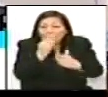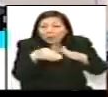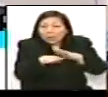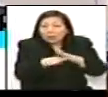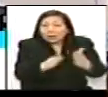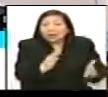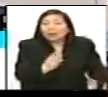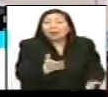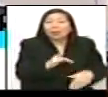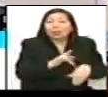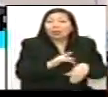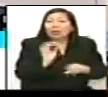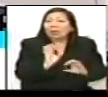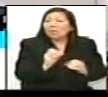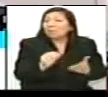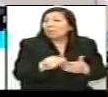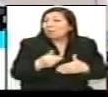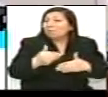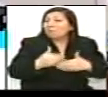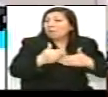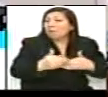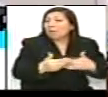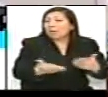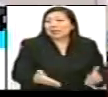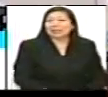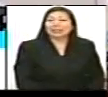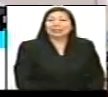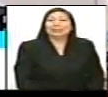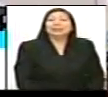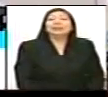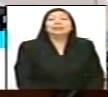la inmunidad por un tiempo muy prolongado, ¿no? Entonces,